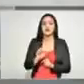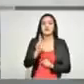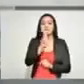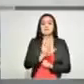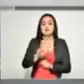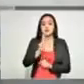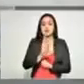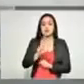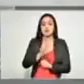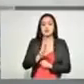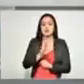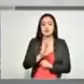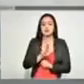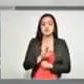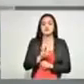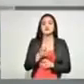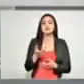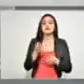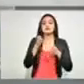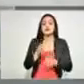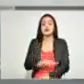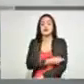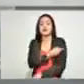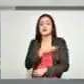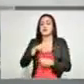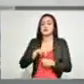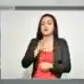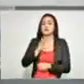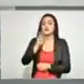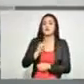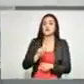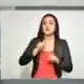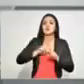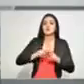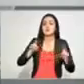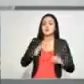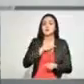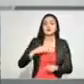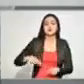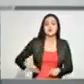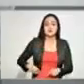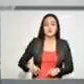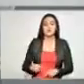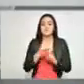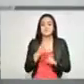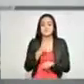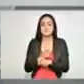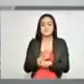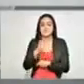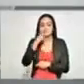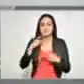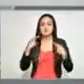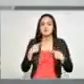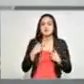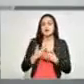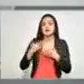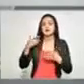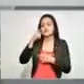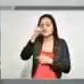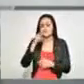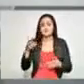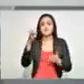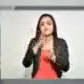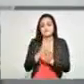martes vamos a estar vacunando en 49 municipios. Primeras dosis también para rezagados, por favor